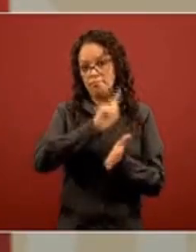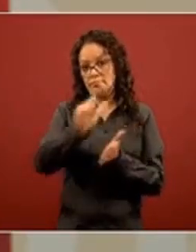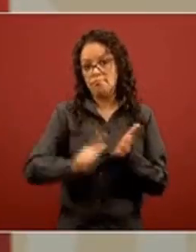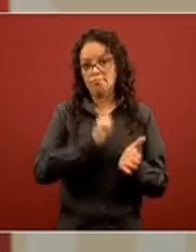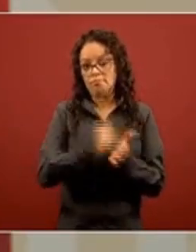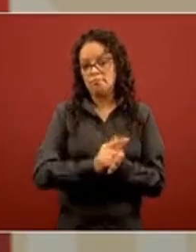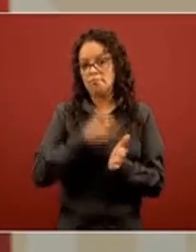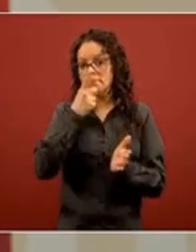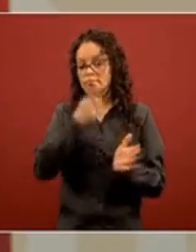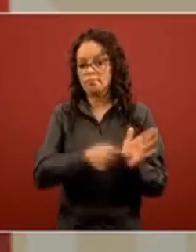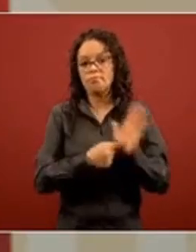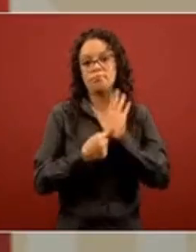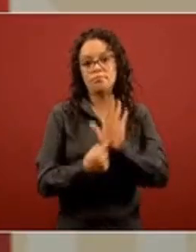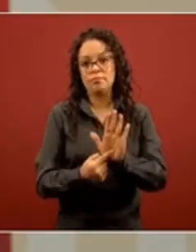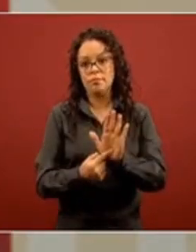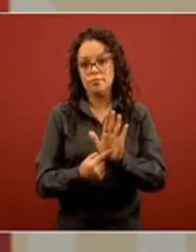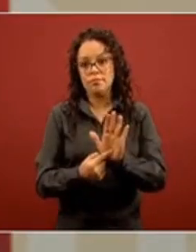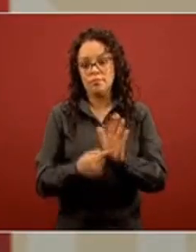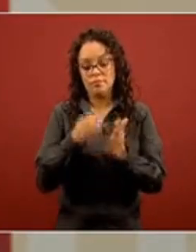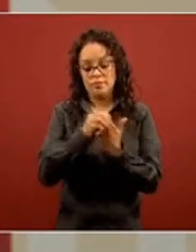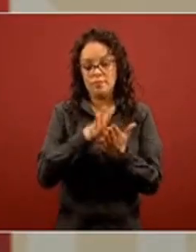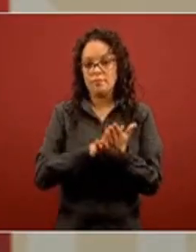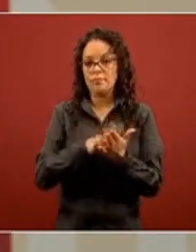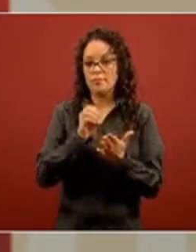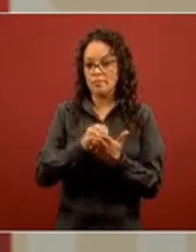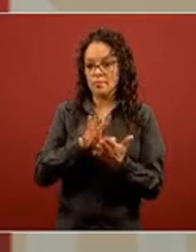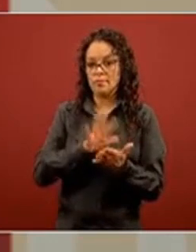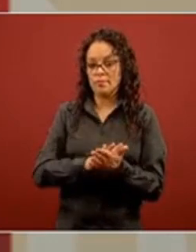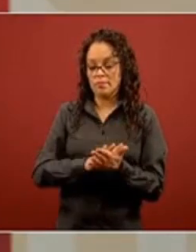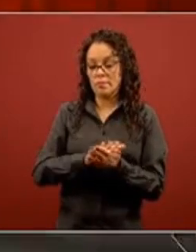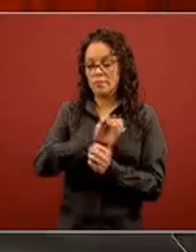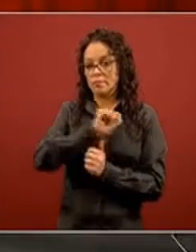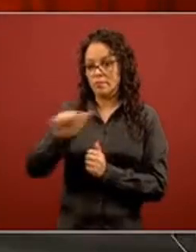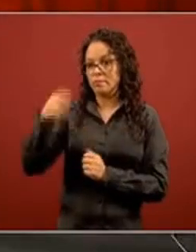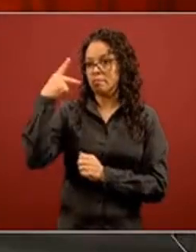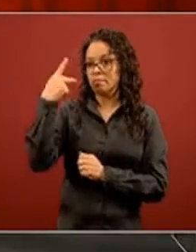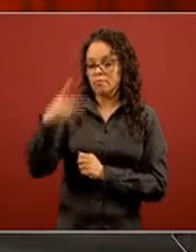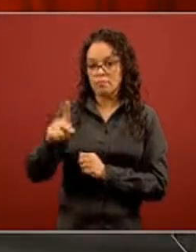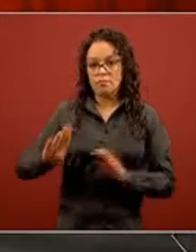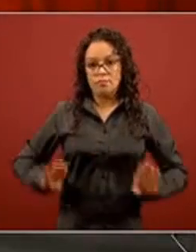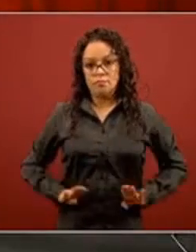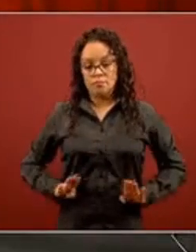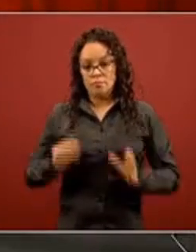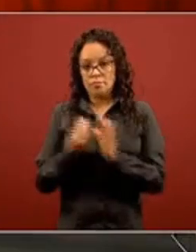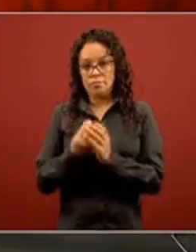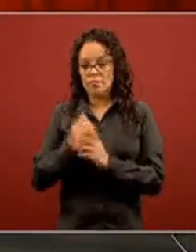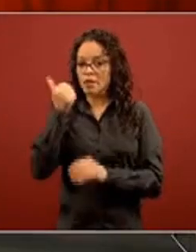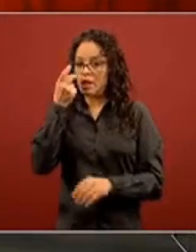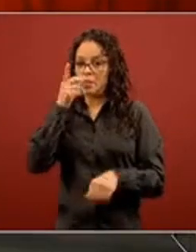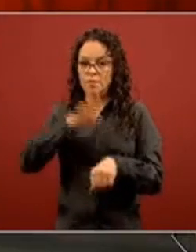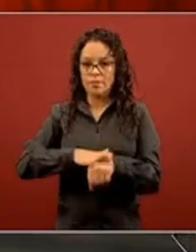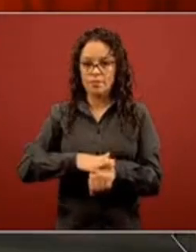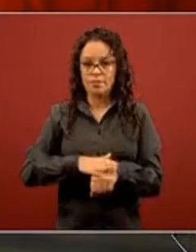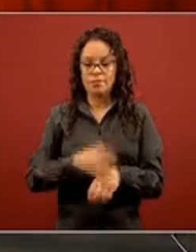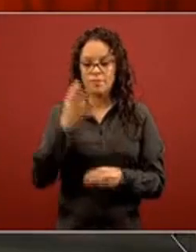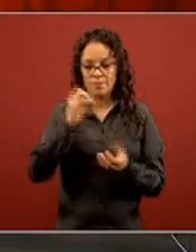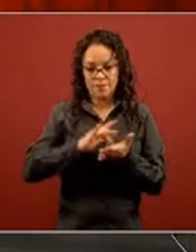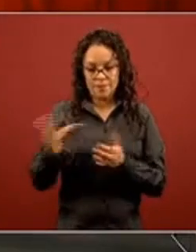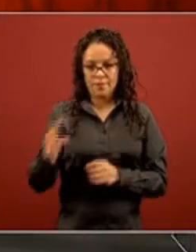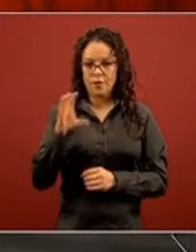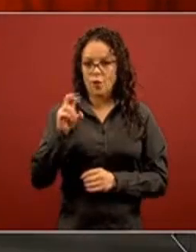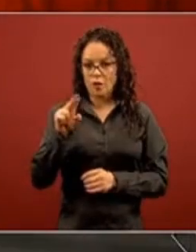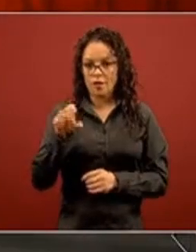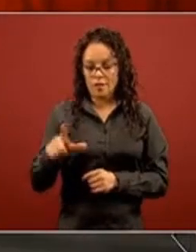todas las disposiciones también administrativas. Gracias, coronel. Gracias a usted. Ahora